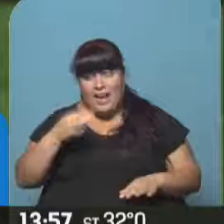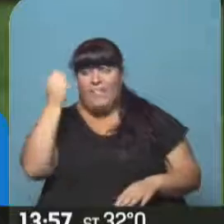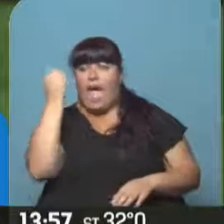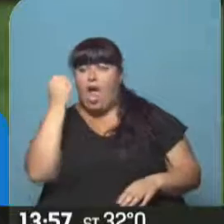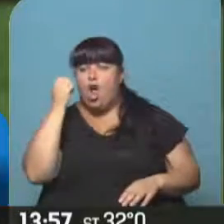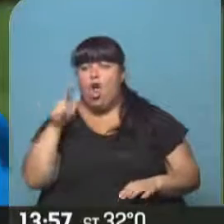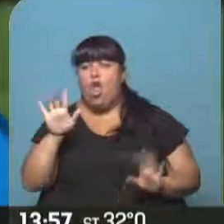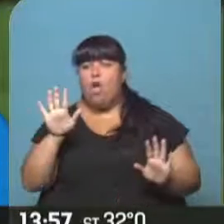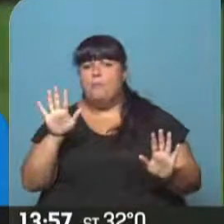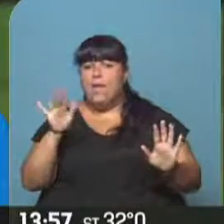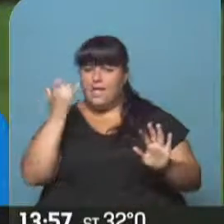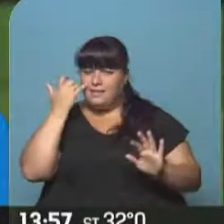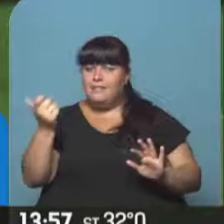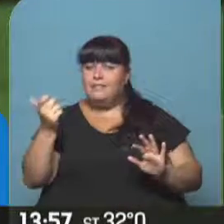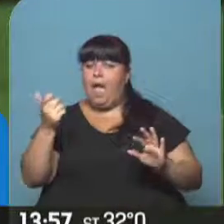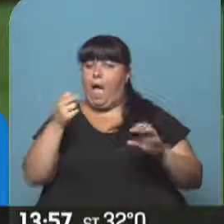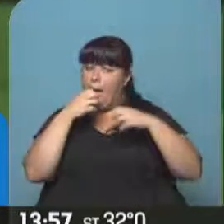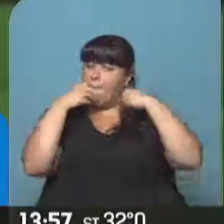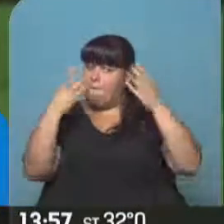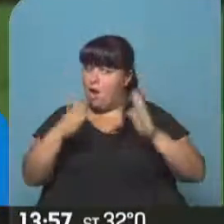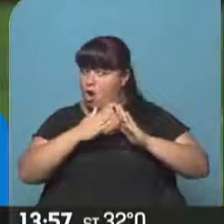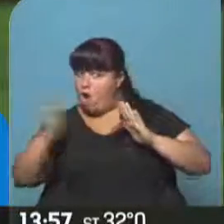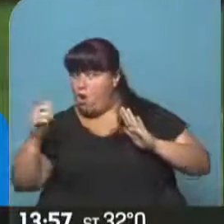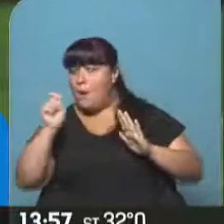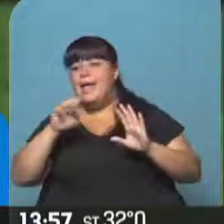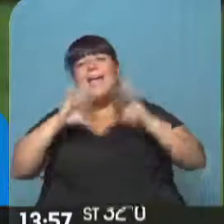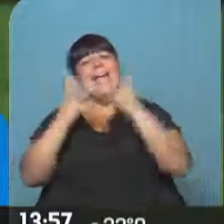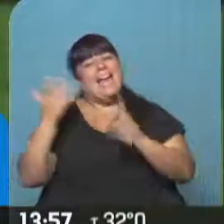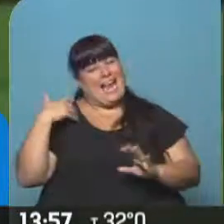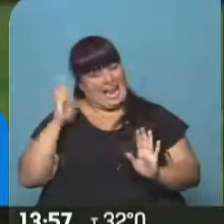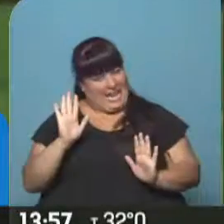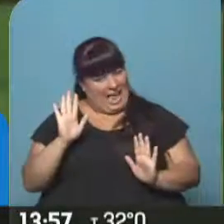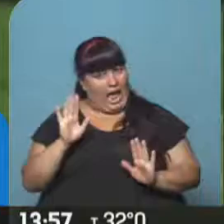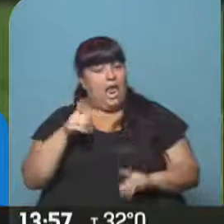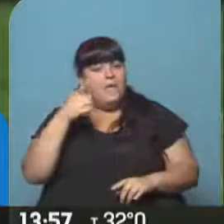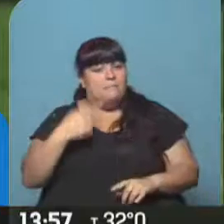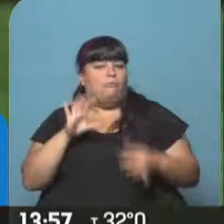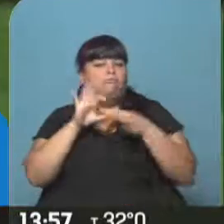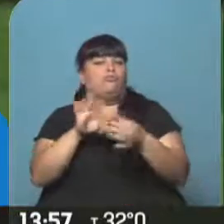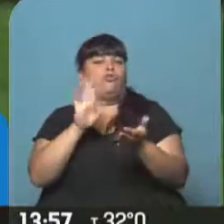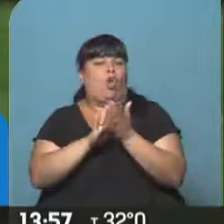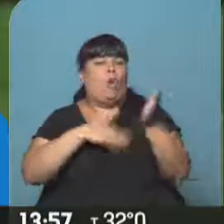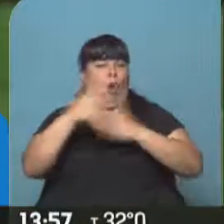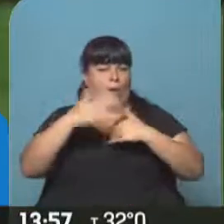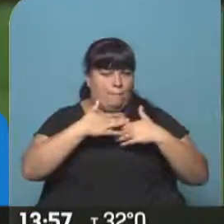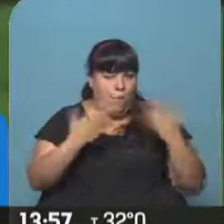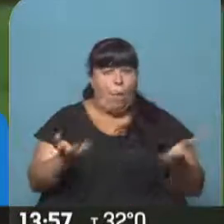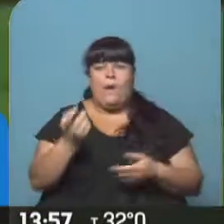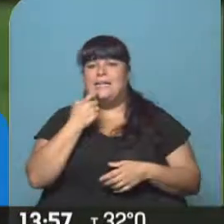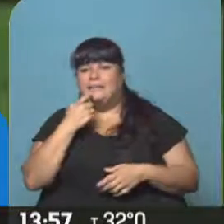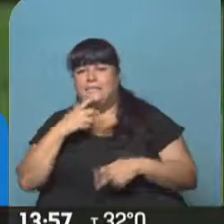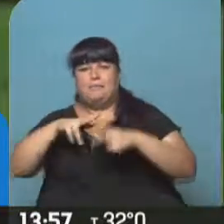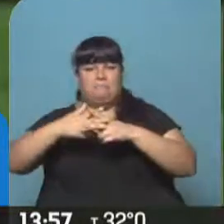economía ha marcado un repunte en los últimos meses en general me refiero sobre todo ligado la obra pública a la metalmecánica